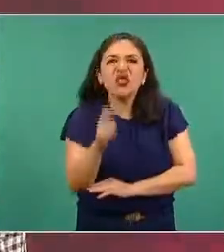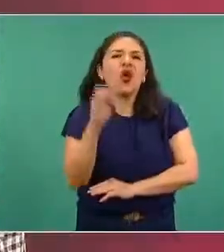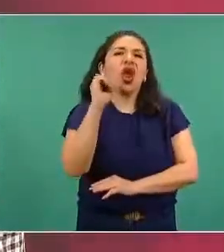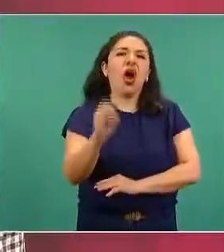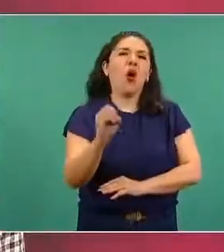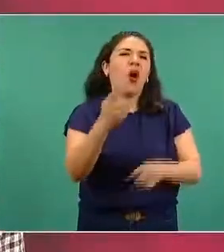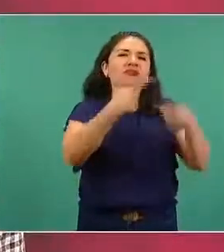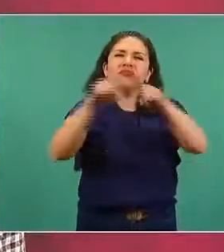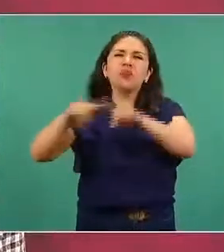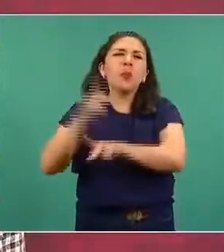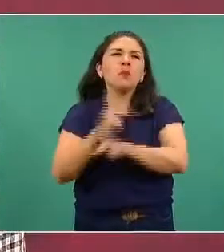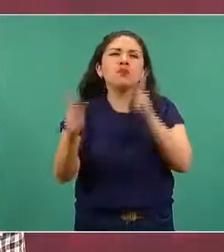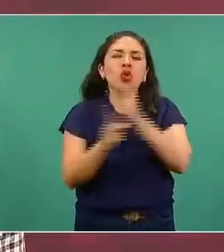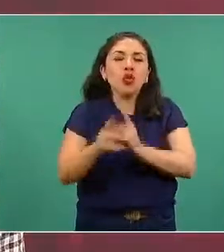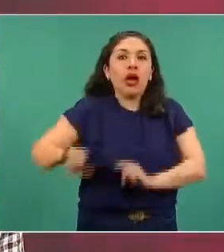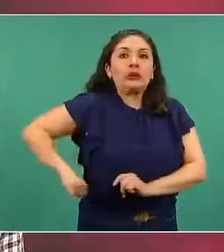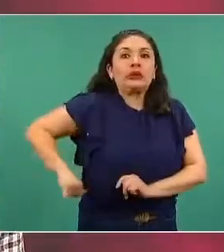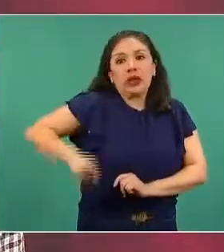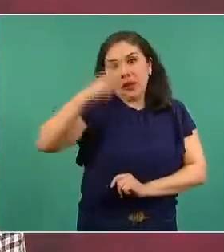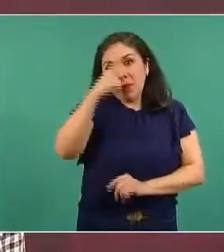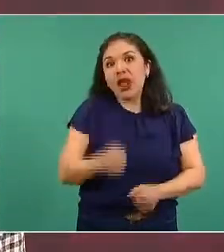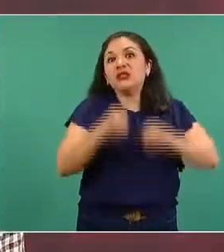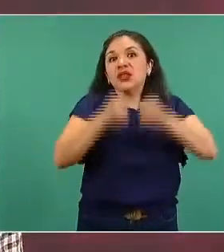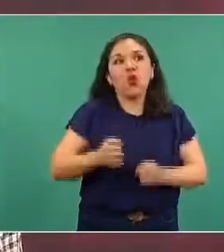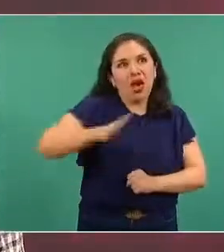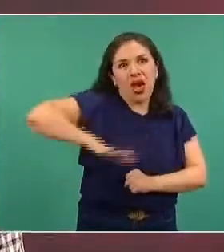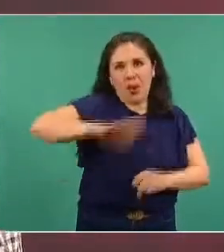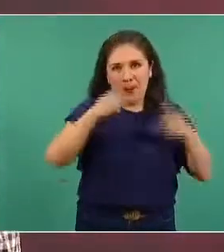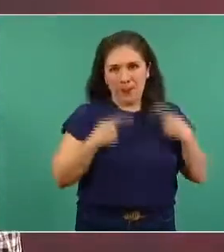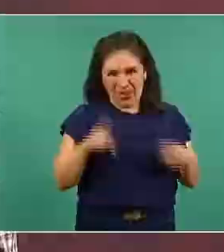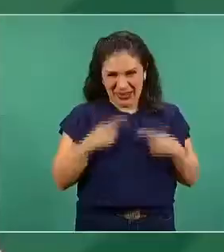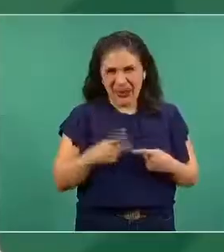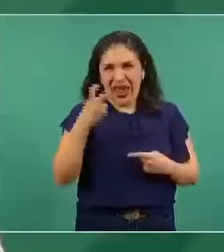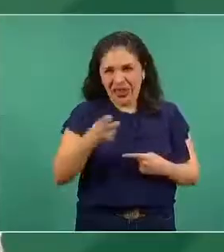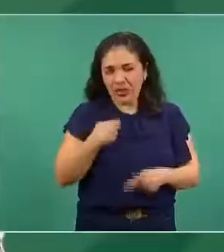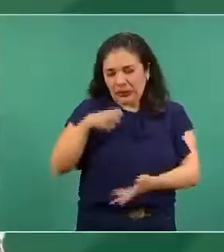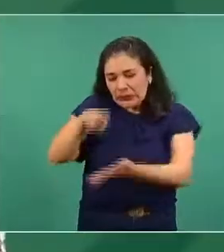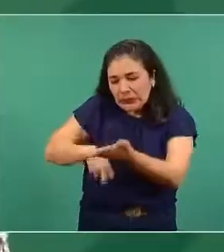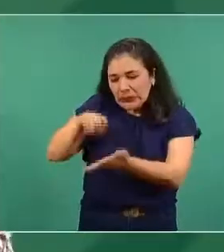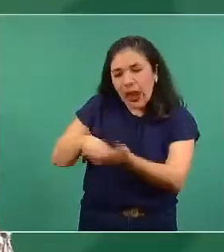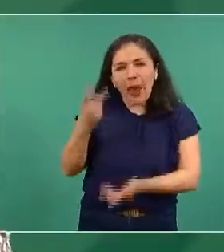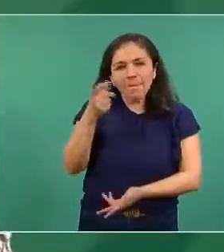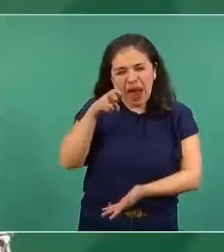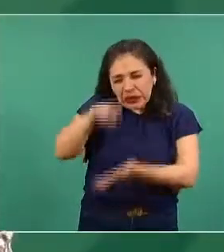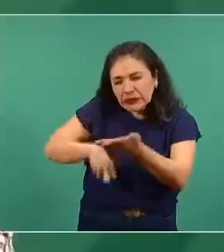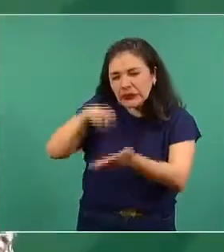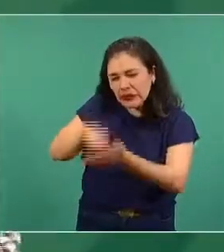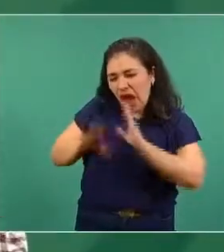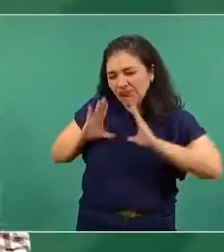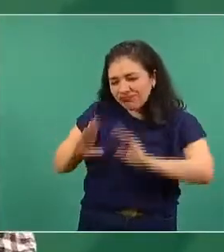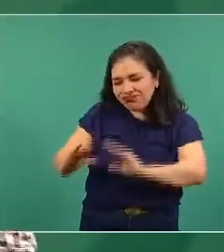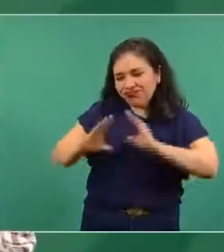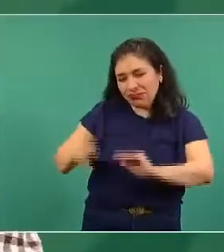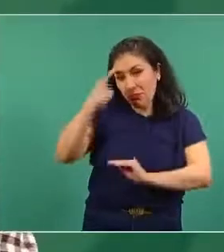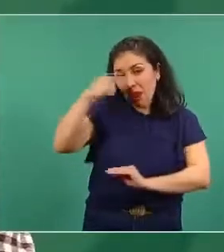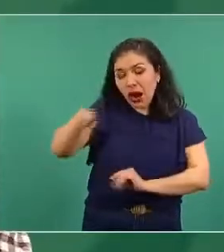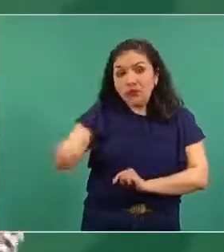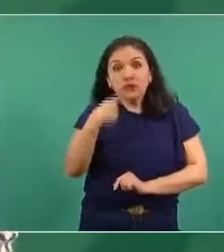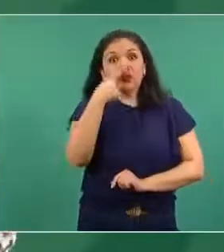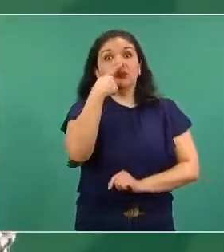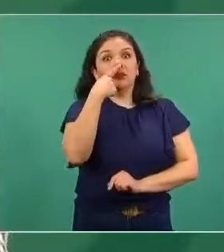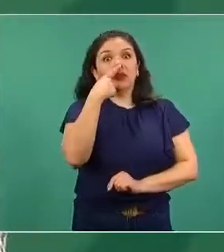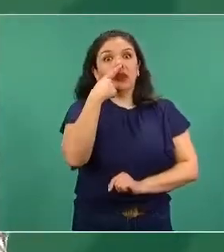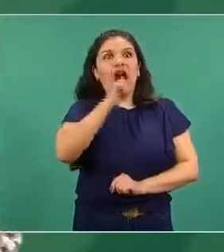otros productos que interesa por razones de seguridad pública detectar. Y entonces se les entrena a los perros para que cada vez que